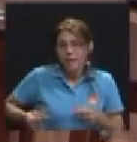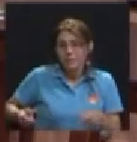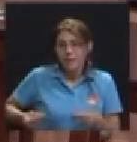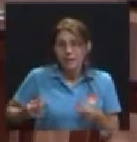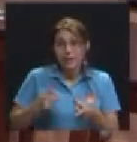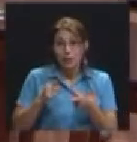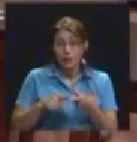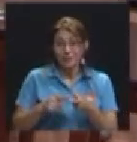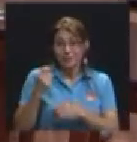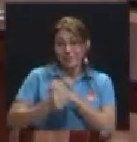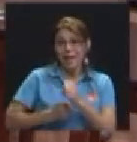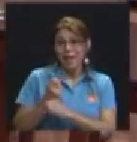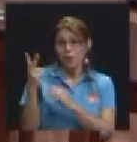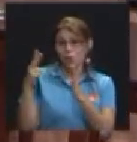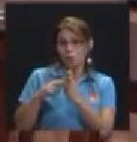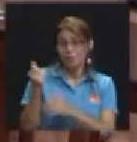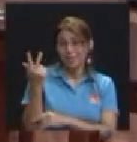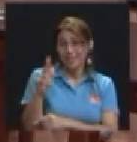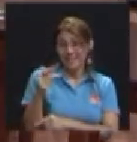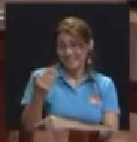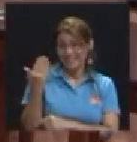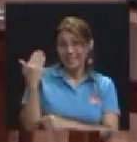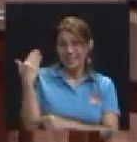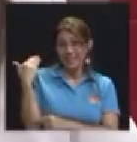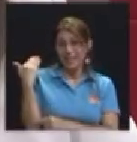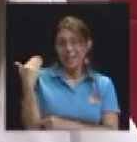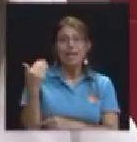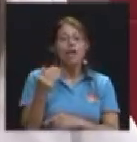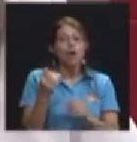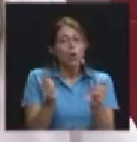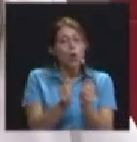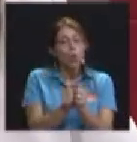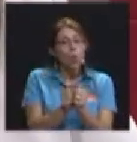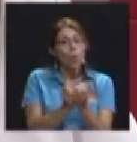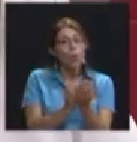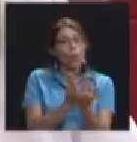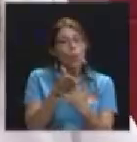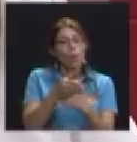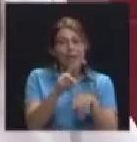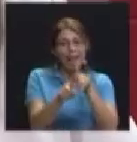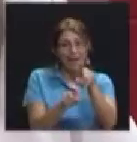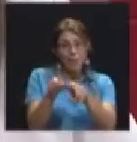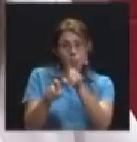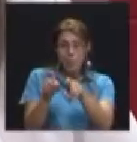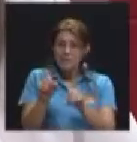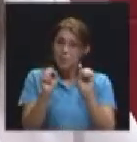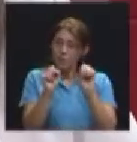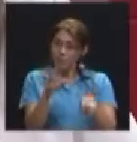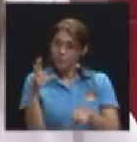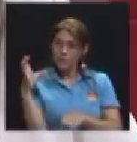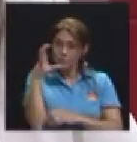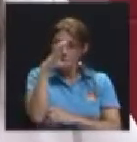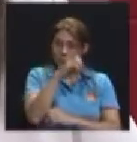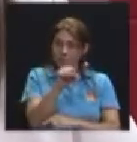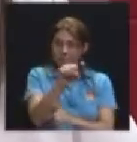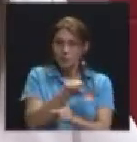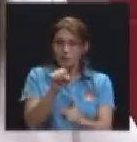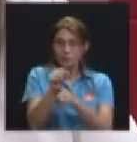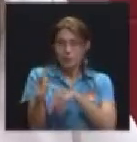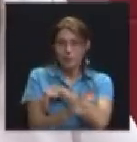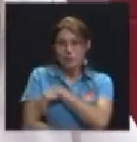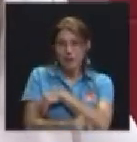el 2013 una fotografía de esa situación a nivel del país, ¿verdad? Y con